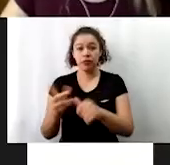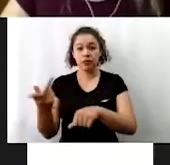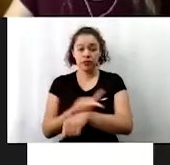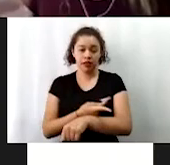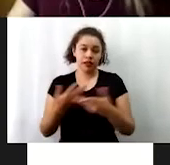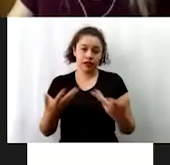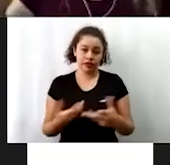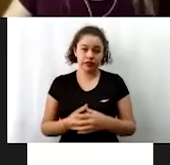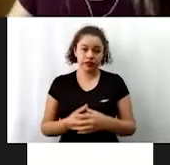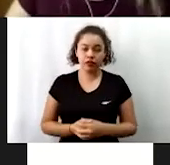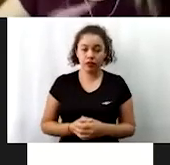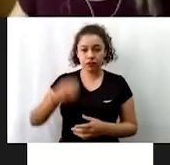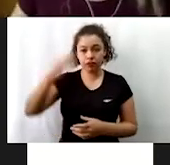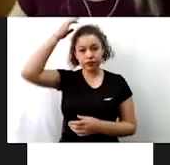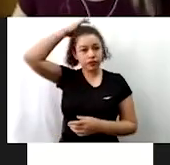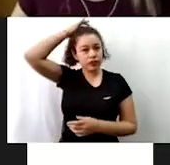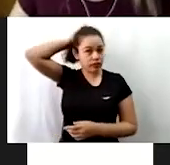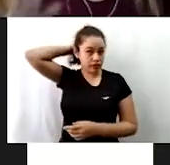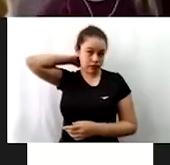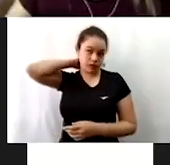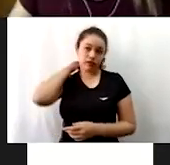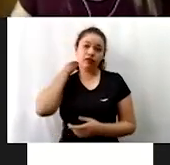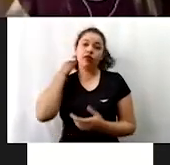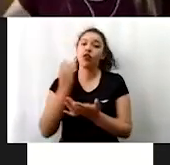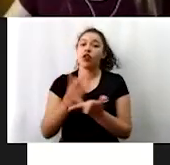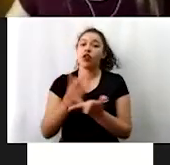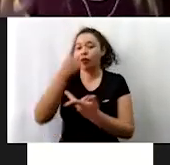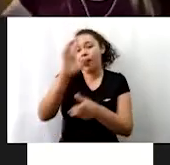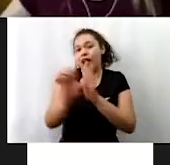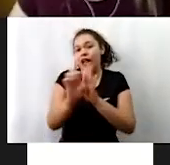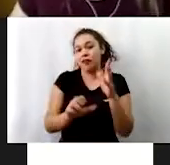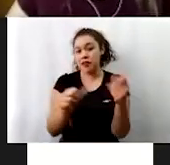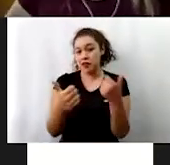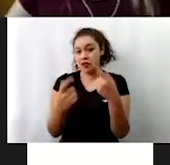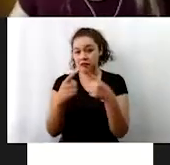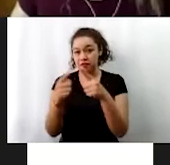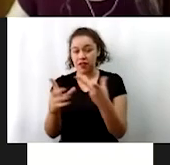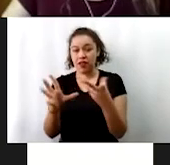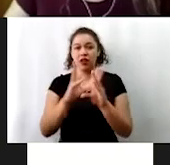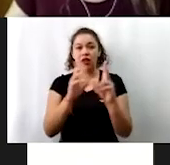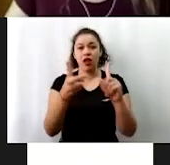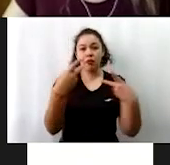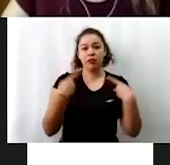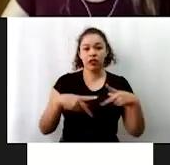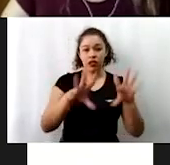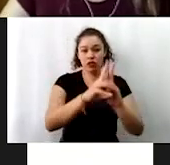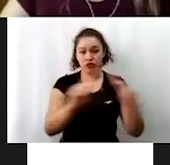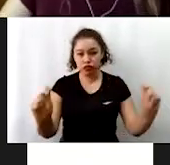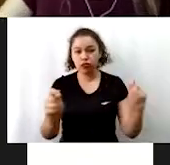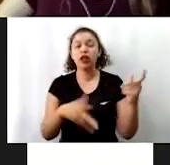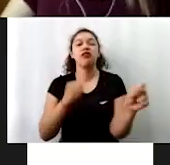ambiental. Nomás para poner un ejemplo, porque hay muchos otros: desapariciones, violencia en particular contra las